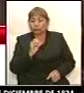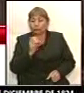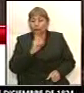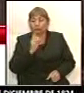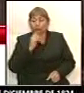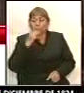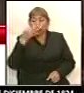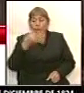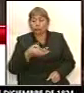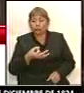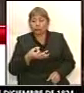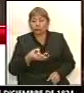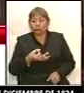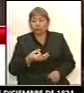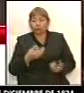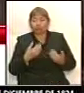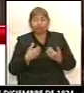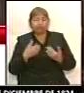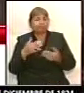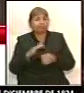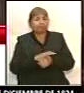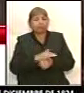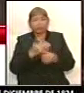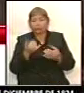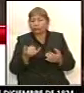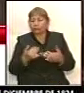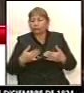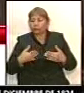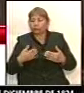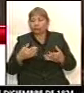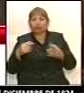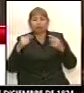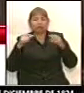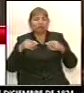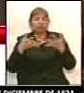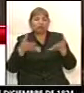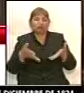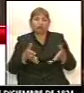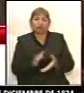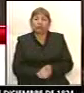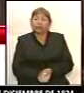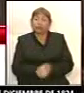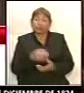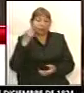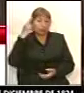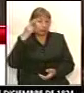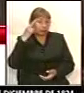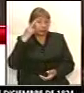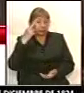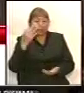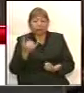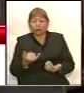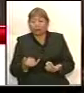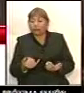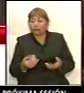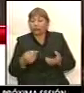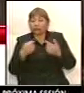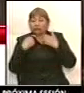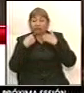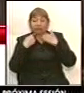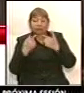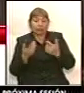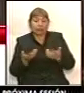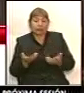justo, presidenta, que prácticamente hoy nuestros agricultores estén en el abandono. Es por ello que ahora también se encuentran en una crisis